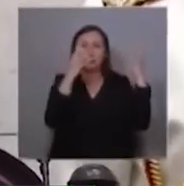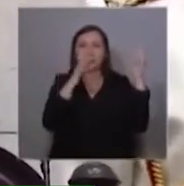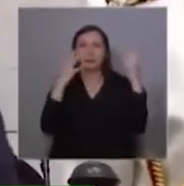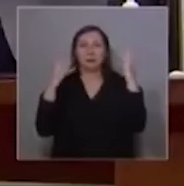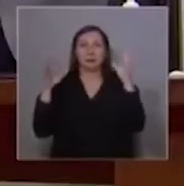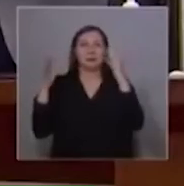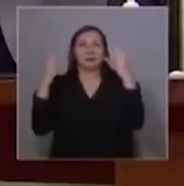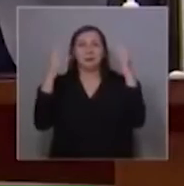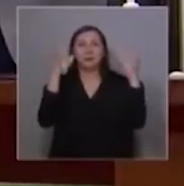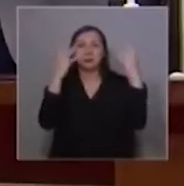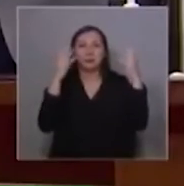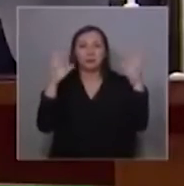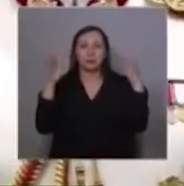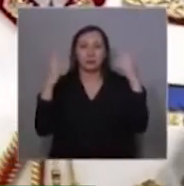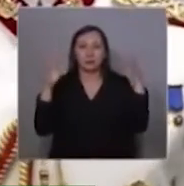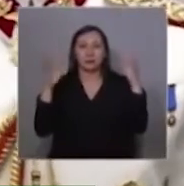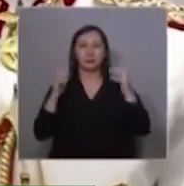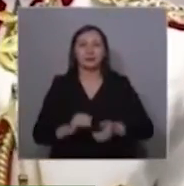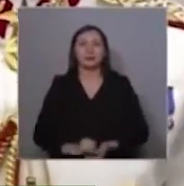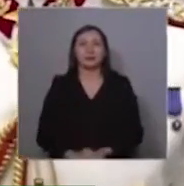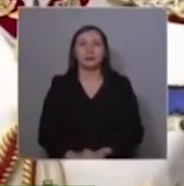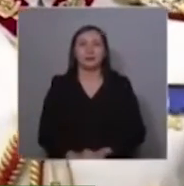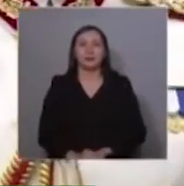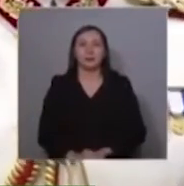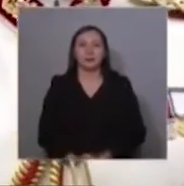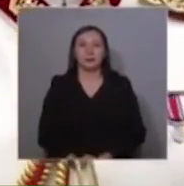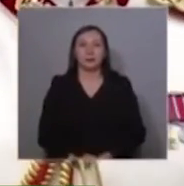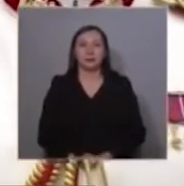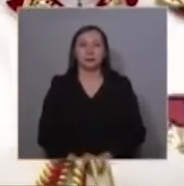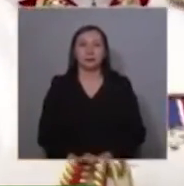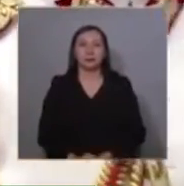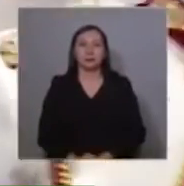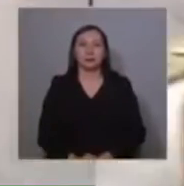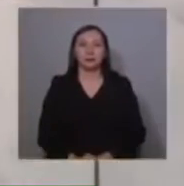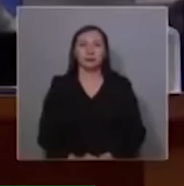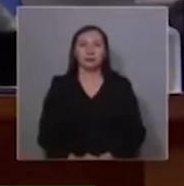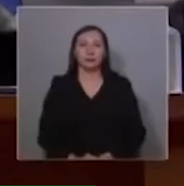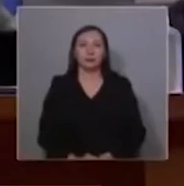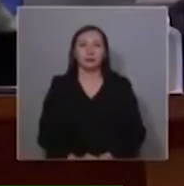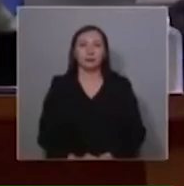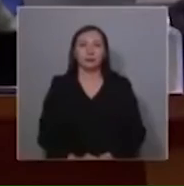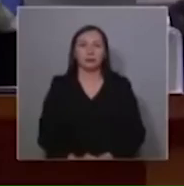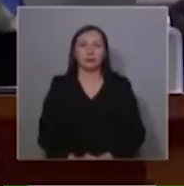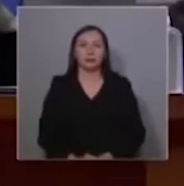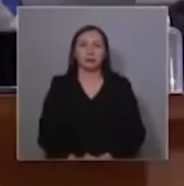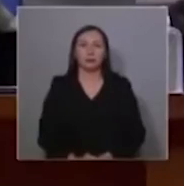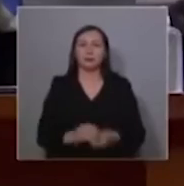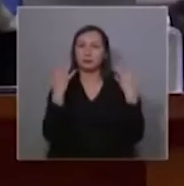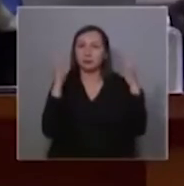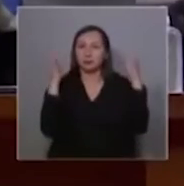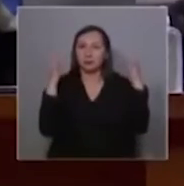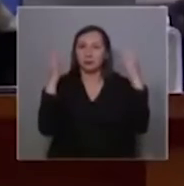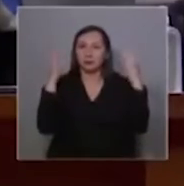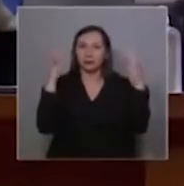también va a depender de si el gobierno si cumple los cuatro años de mandato o hay en su segundo